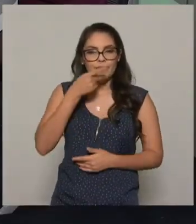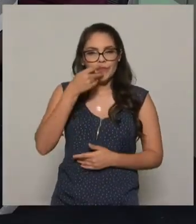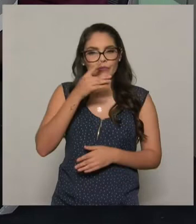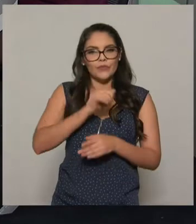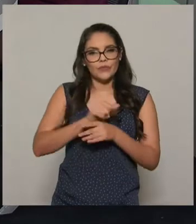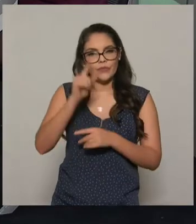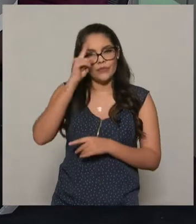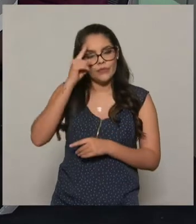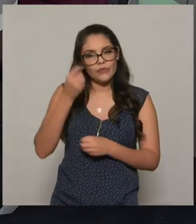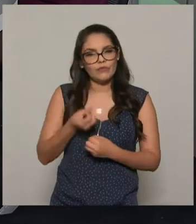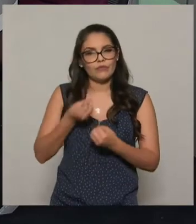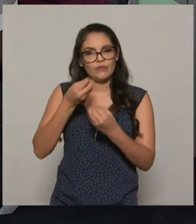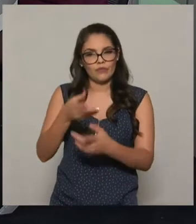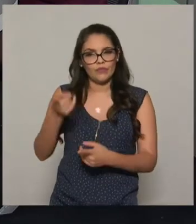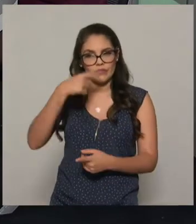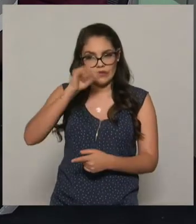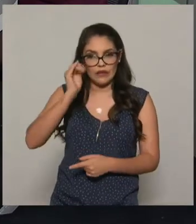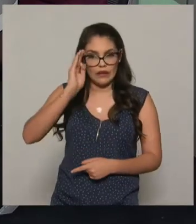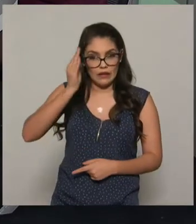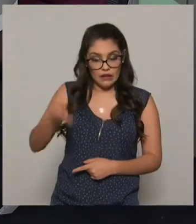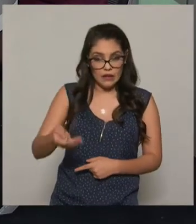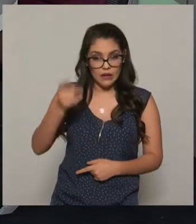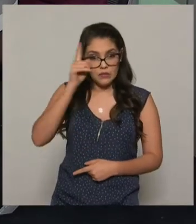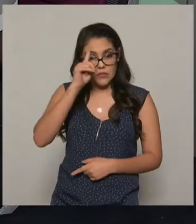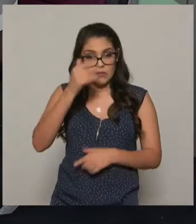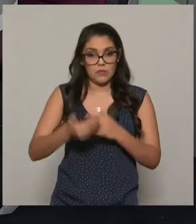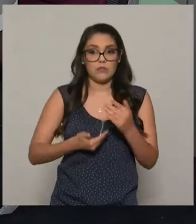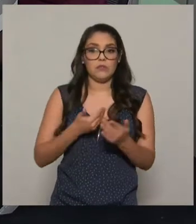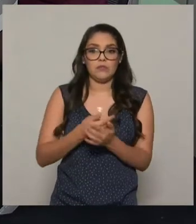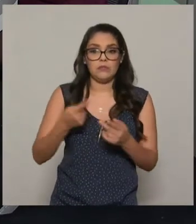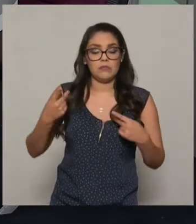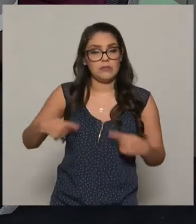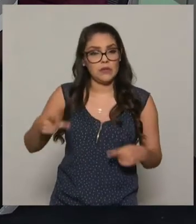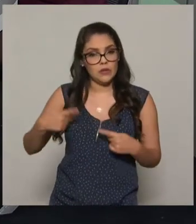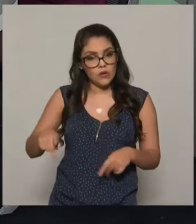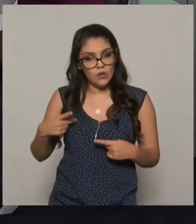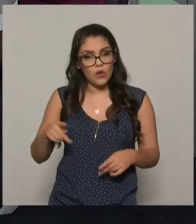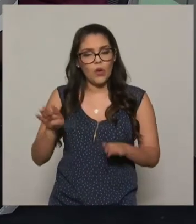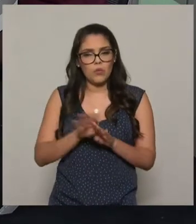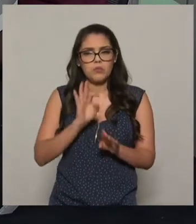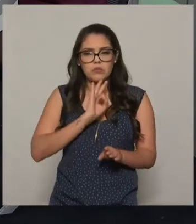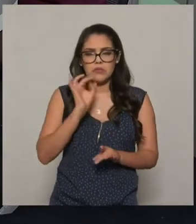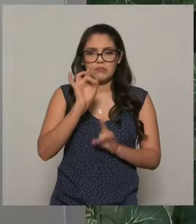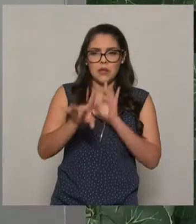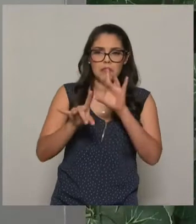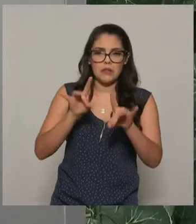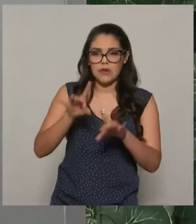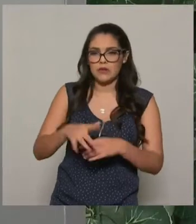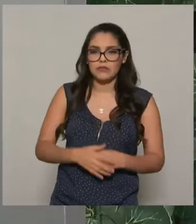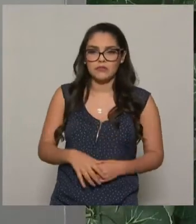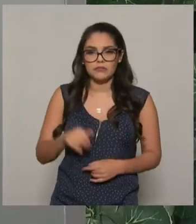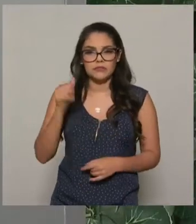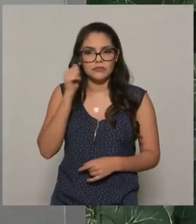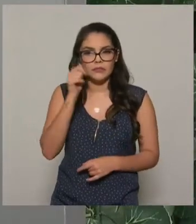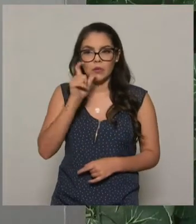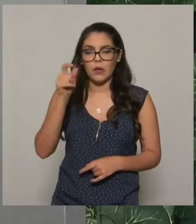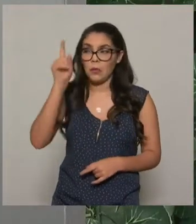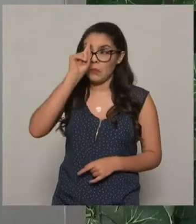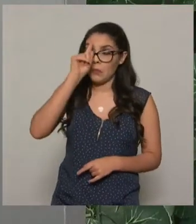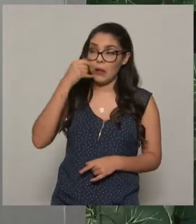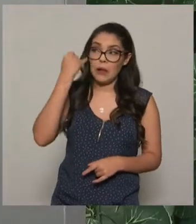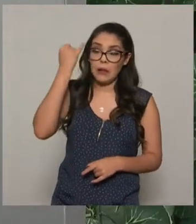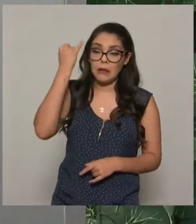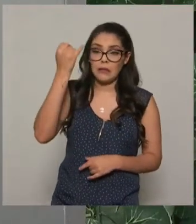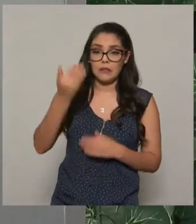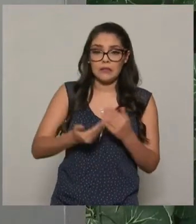constructiva y propositiva, ¿ustedes aceptan también propuestas de la ciudadanía? ¿Cómo hacértelas llegar? Siempre cualquier propuesta va a ser bienvenida. En el caso del